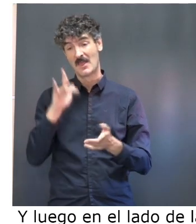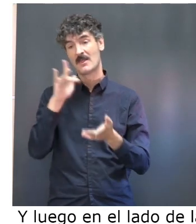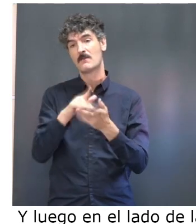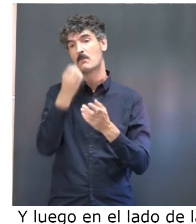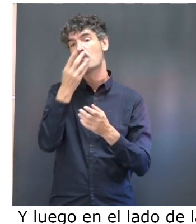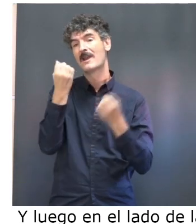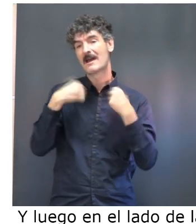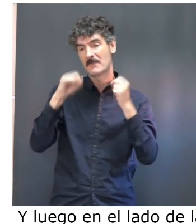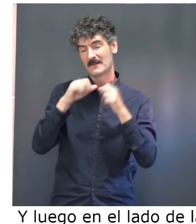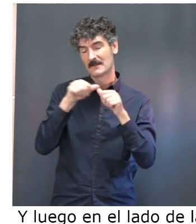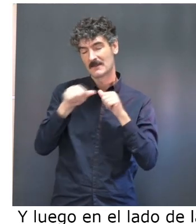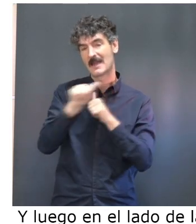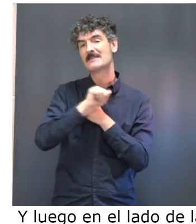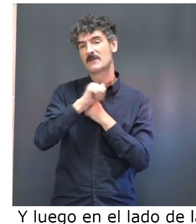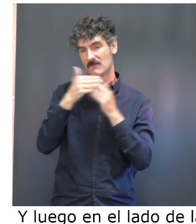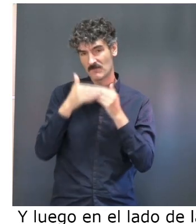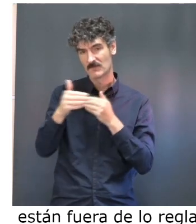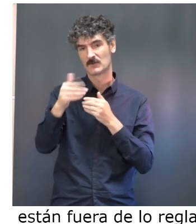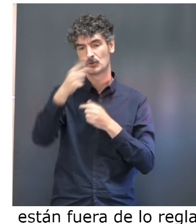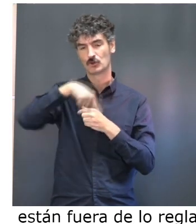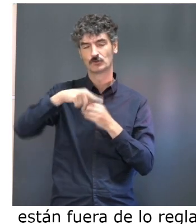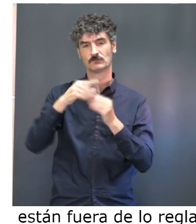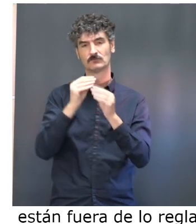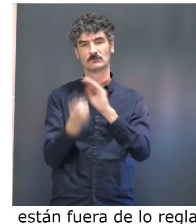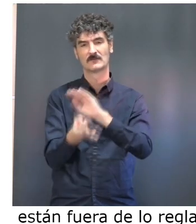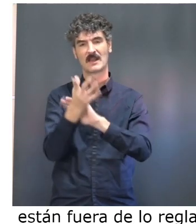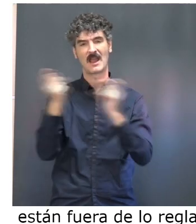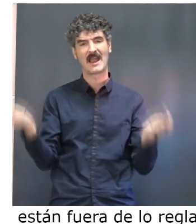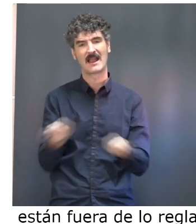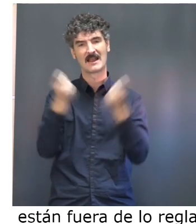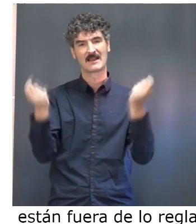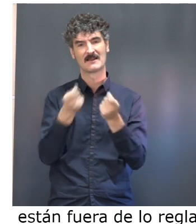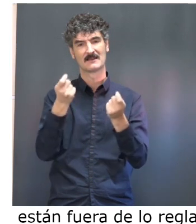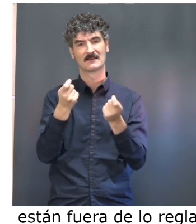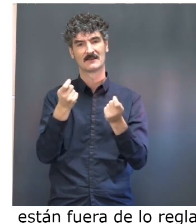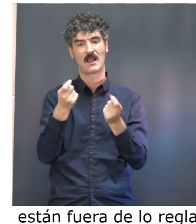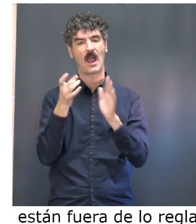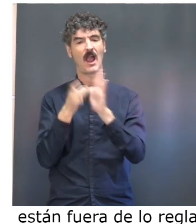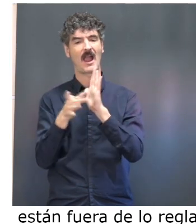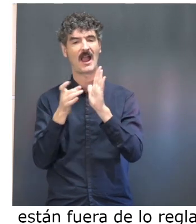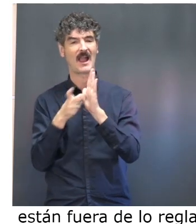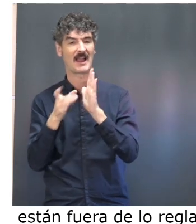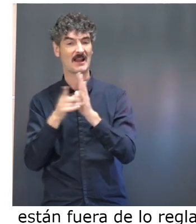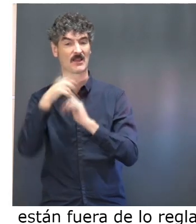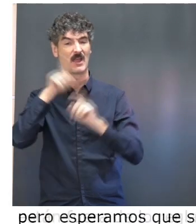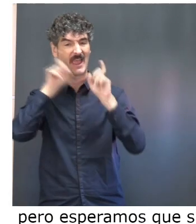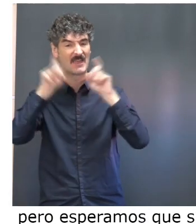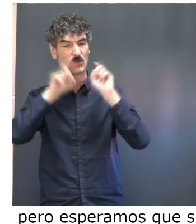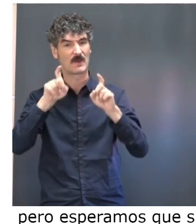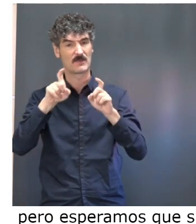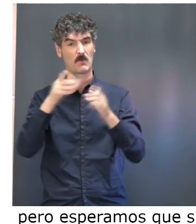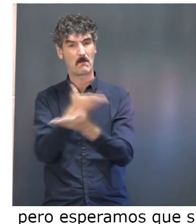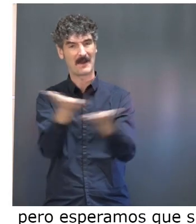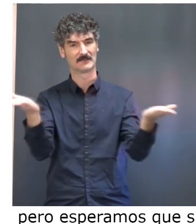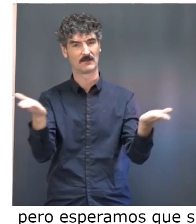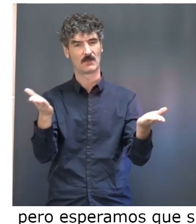pero esperamos que sí lo sea. Hemos generado una campaña que se llama Gestos de Calidad, Educación para Todos, que